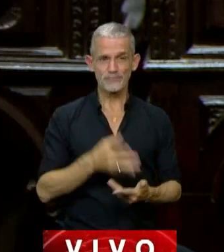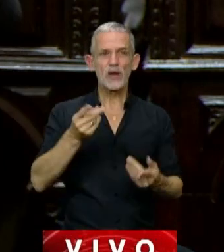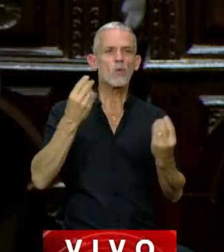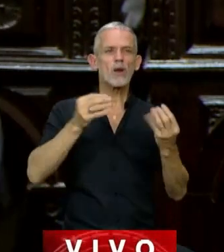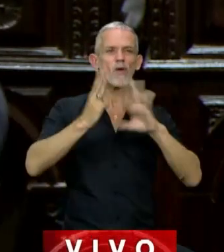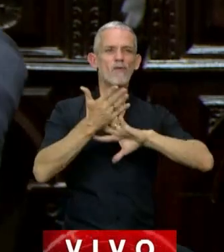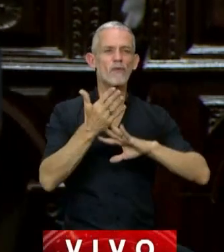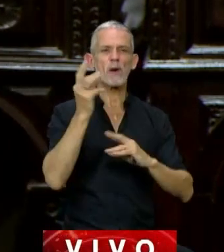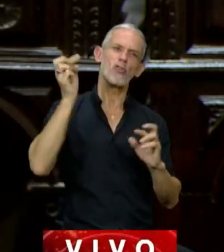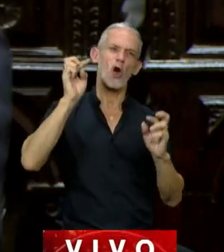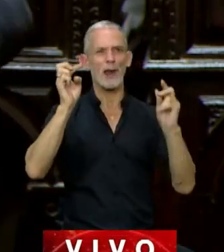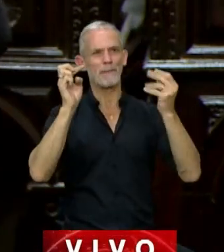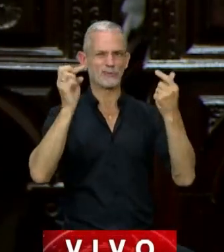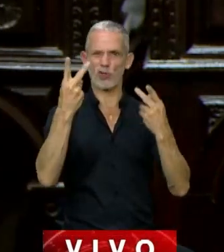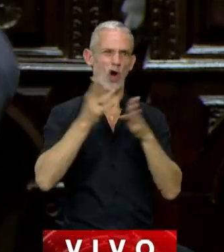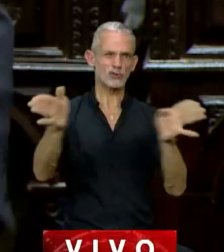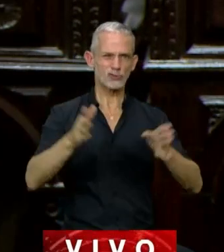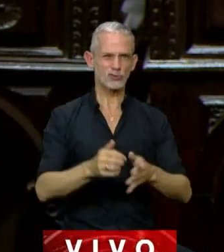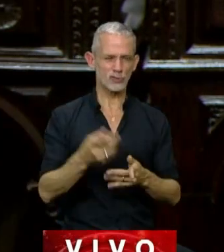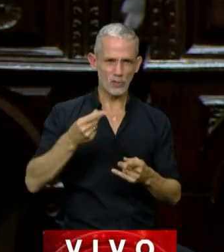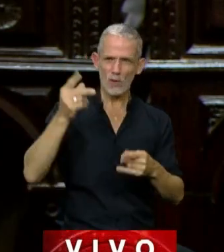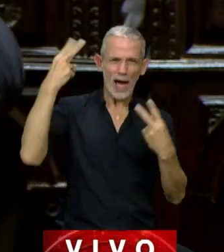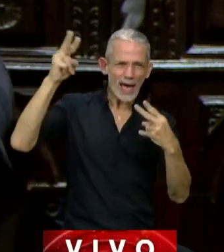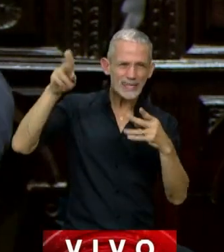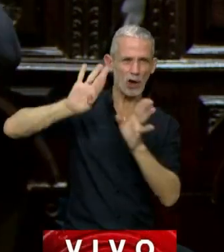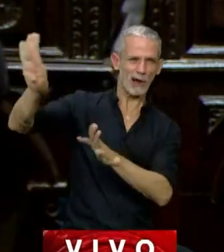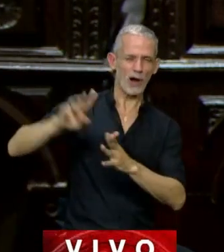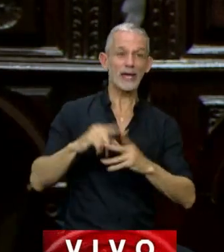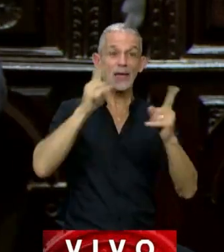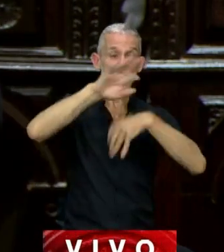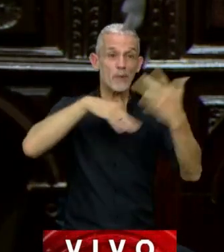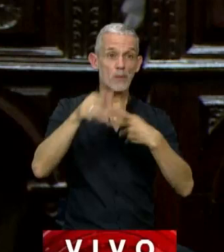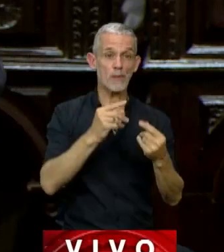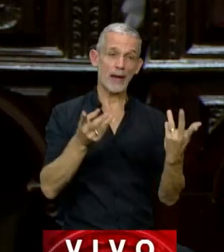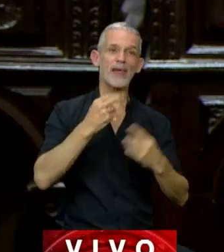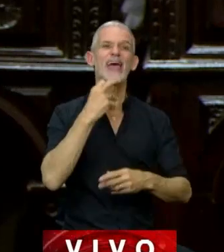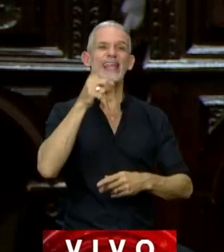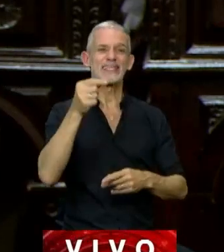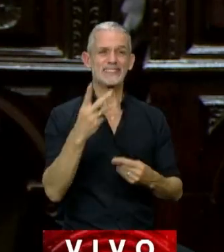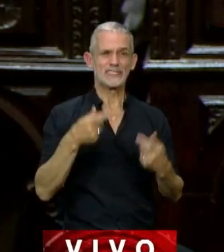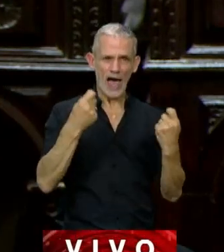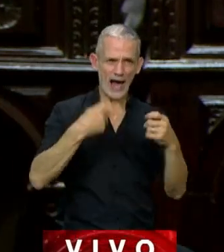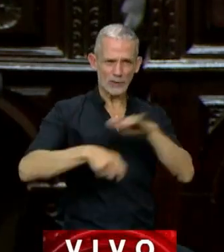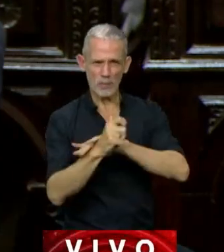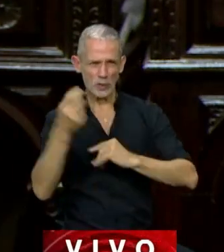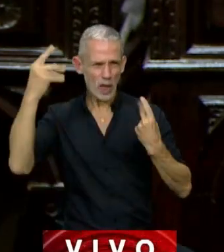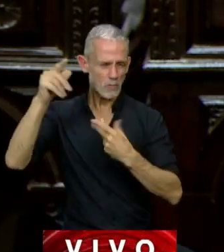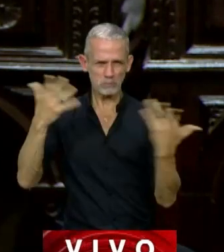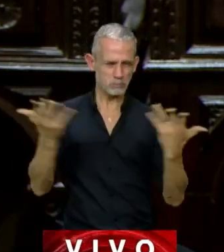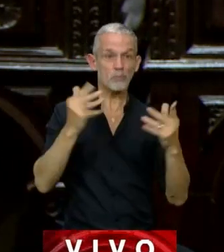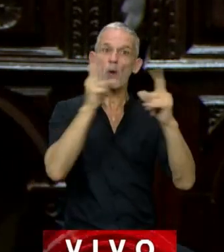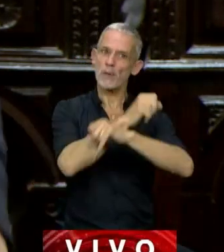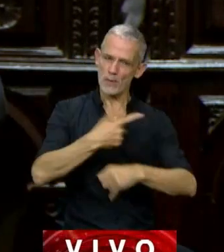es la lógica bimonetaria, la restricción externa y la crisis de la balanza energética. Esos son los